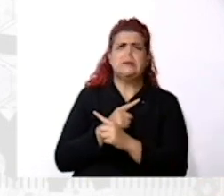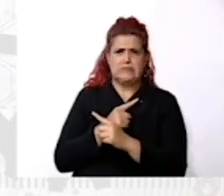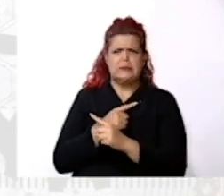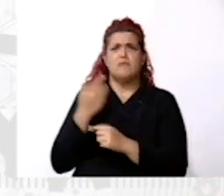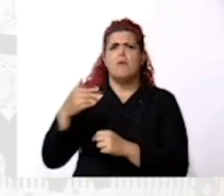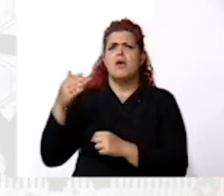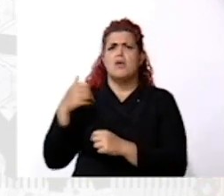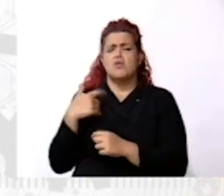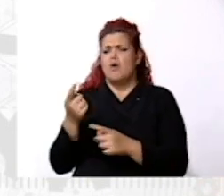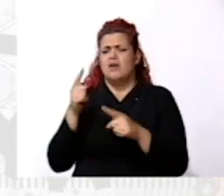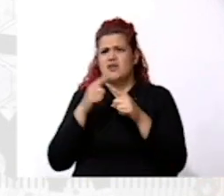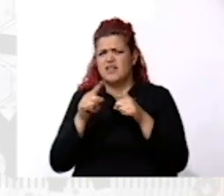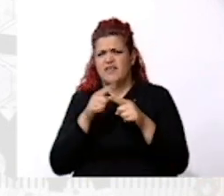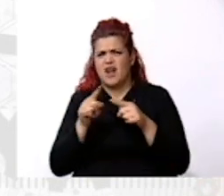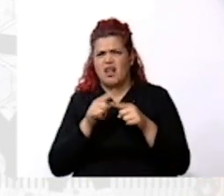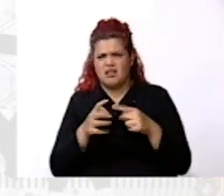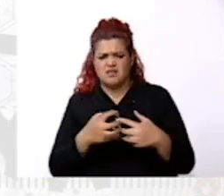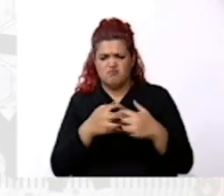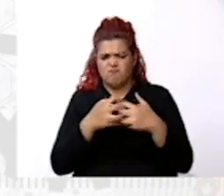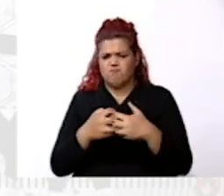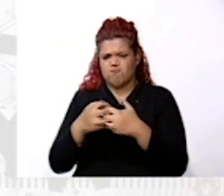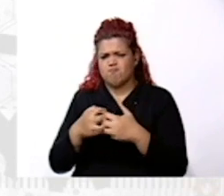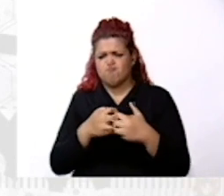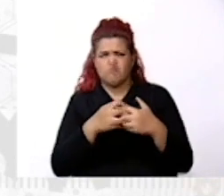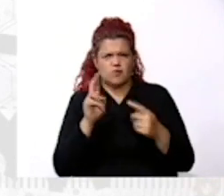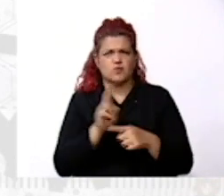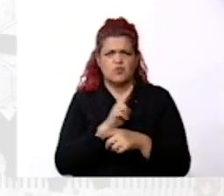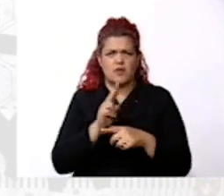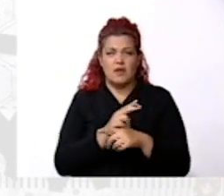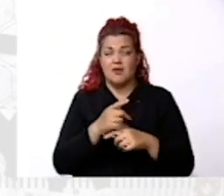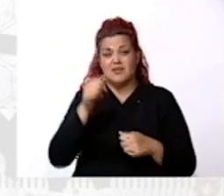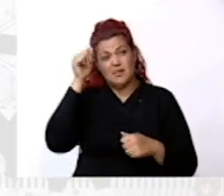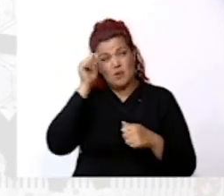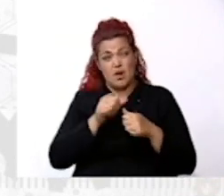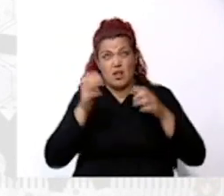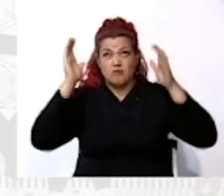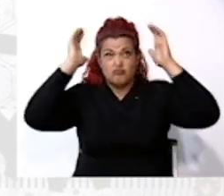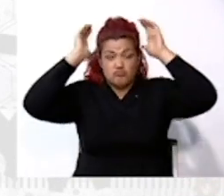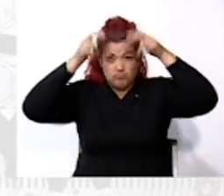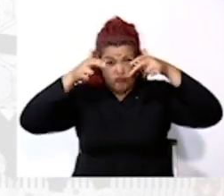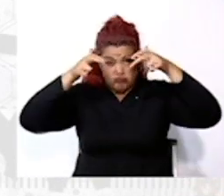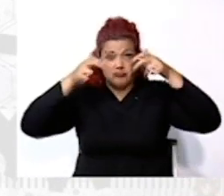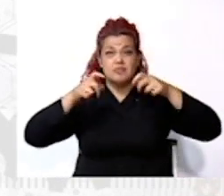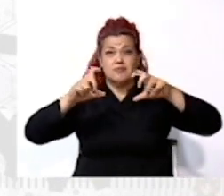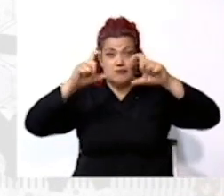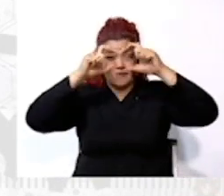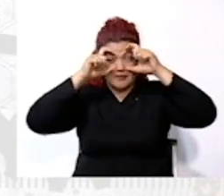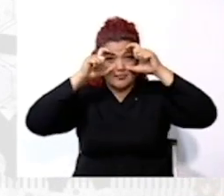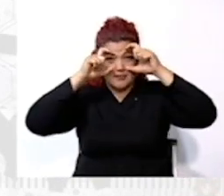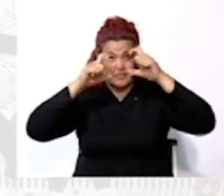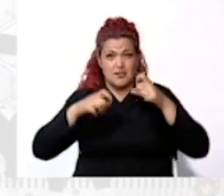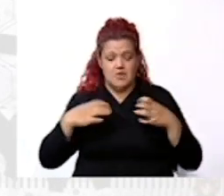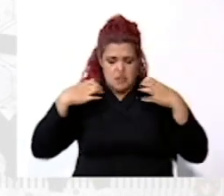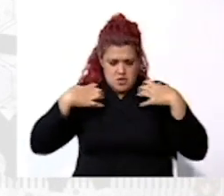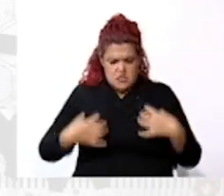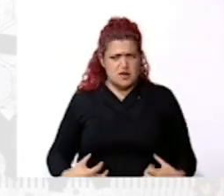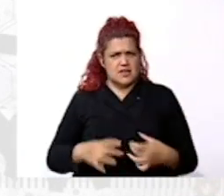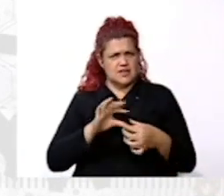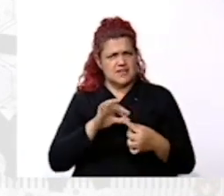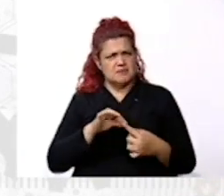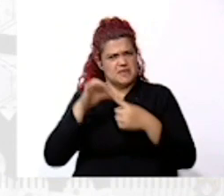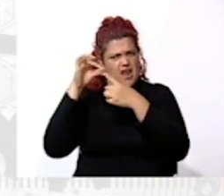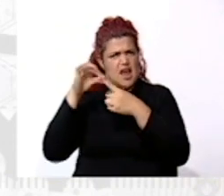cuando utilizamos diferentes tipos de máquinas. Recuerden que usamos cascos, lentes, trajes